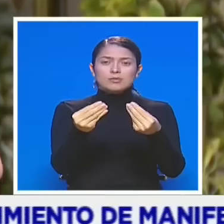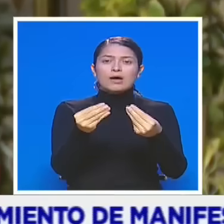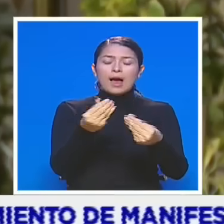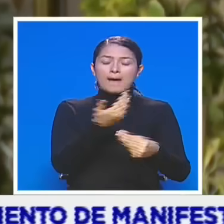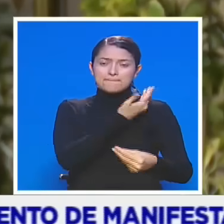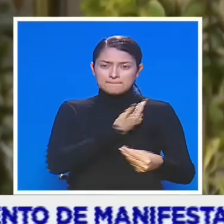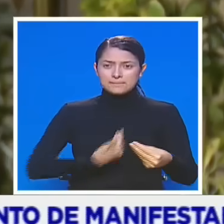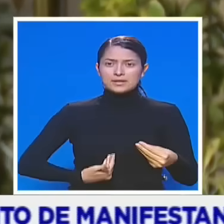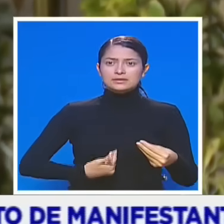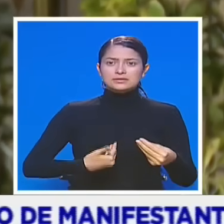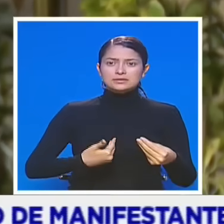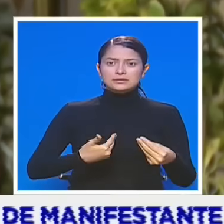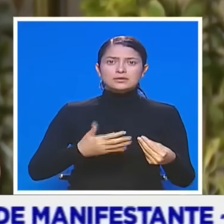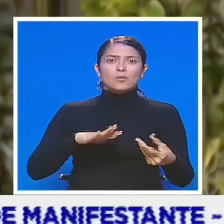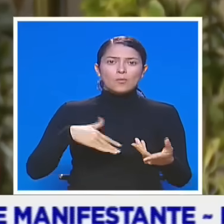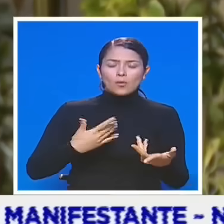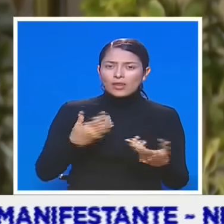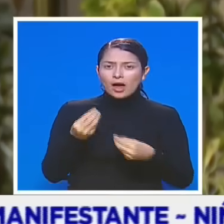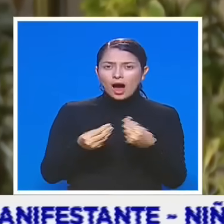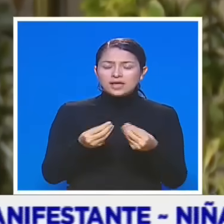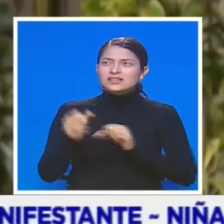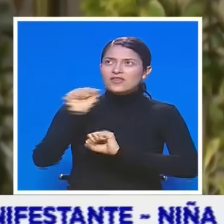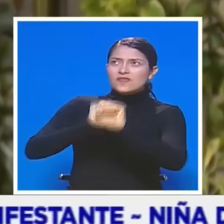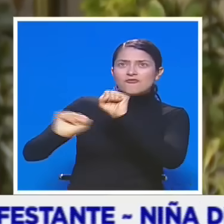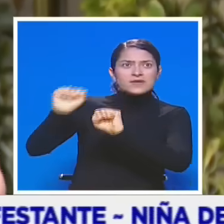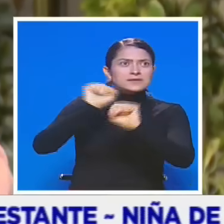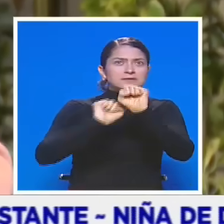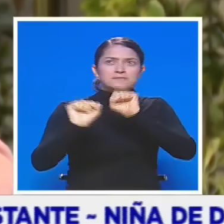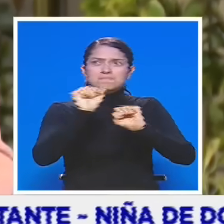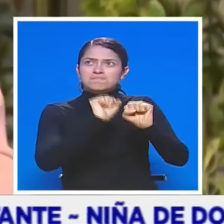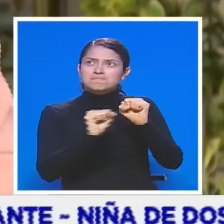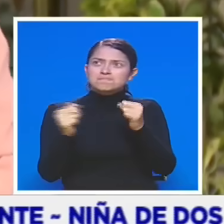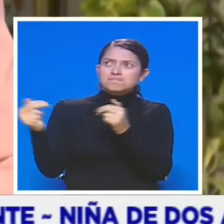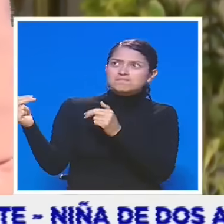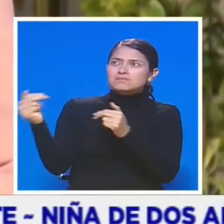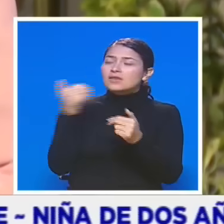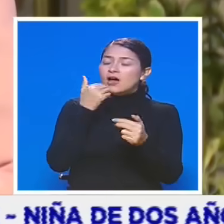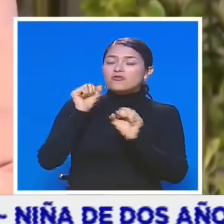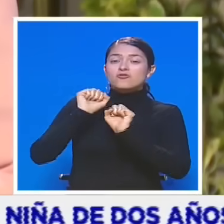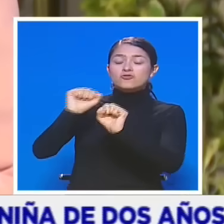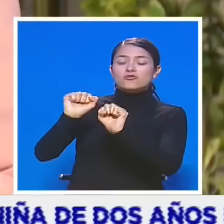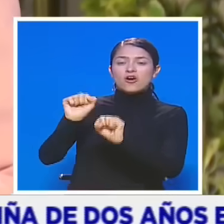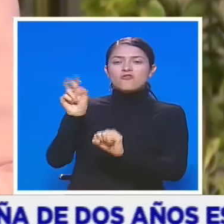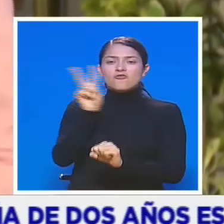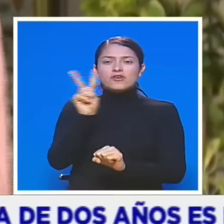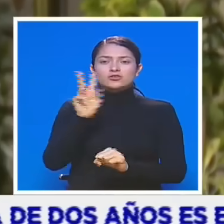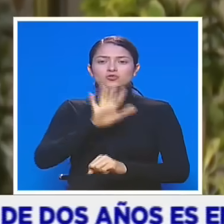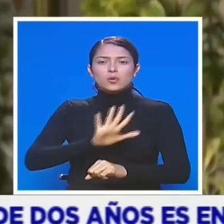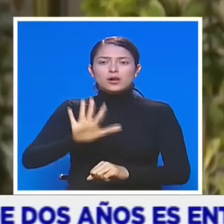actuar en materia de defensa y seguridad y defender a Venezuela.